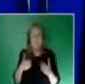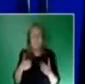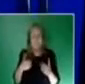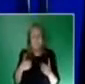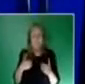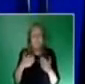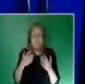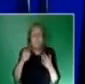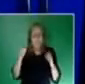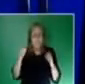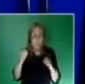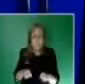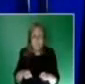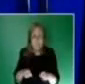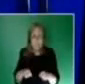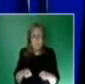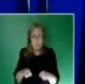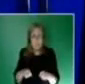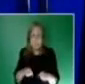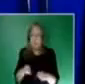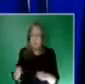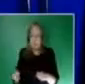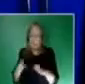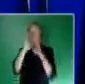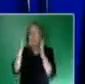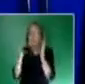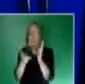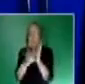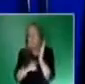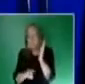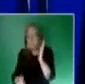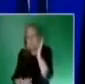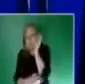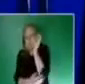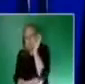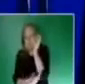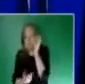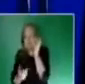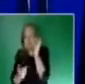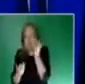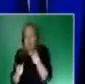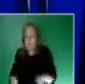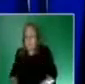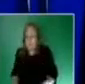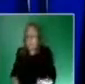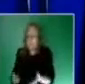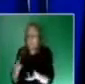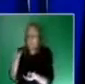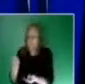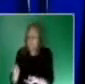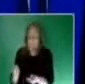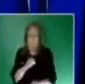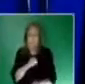¿O tendremos que darnos algún día otro tipo de discusión? ¿Por qué hemos creado una civilización